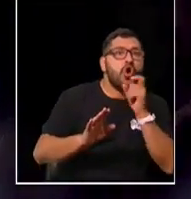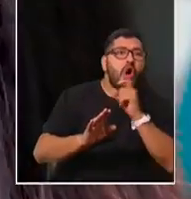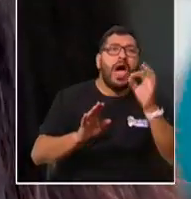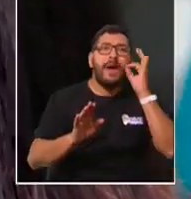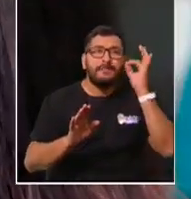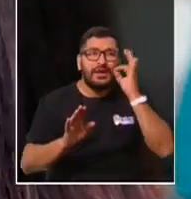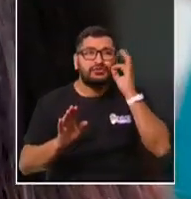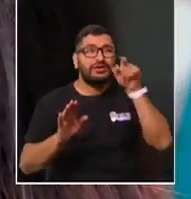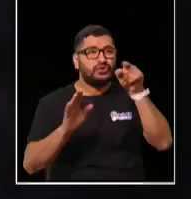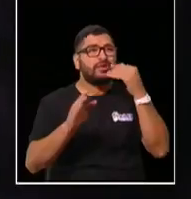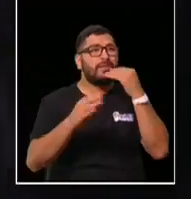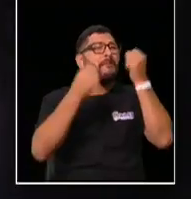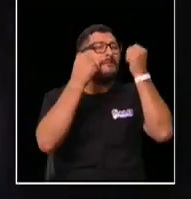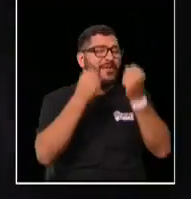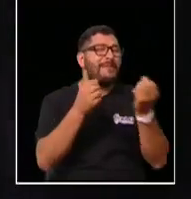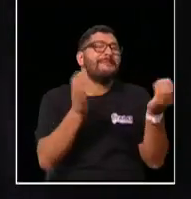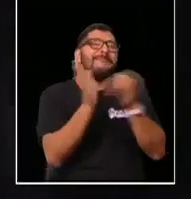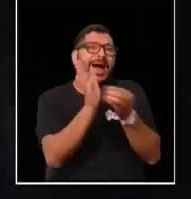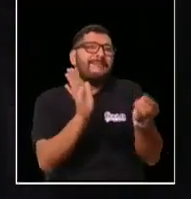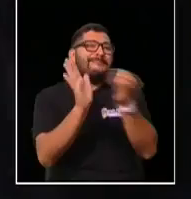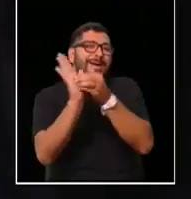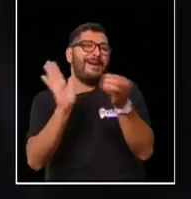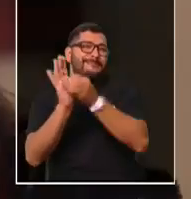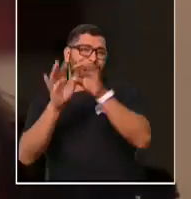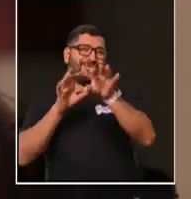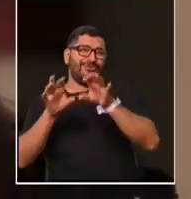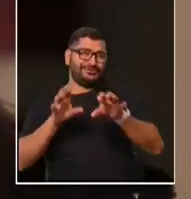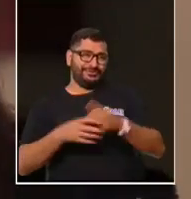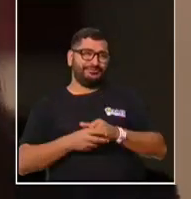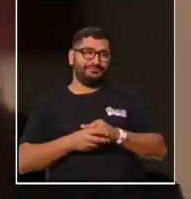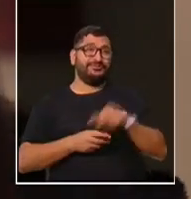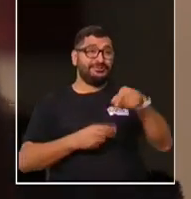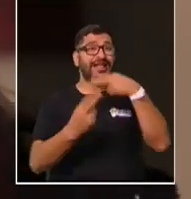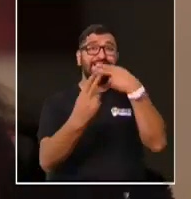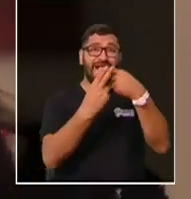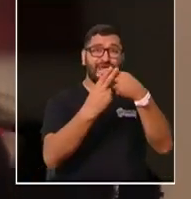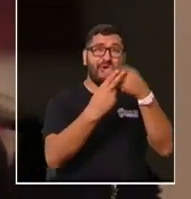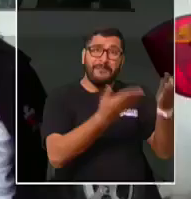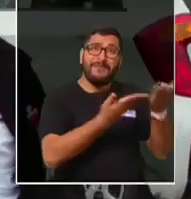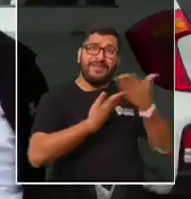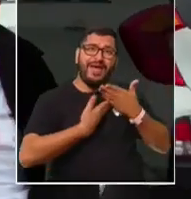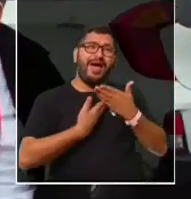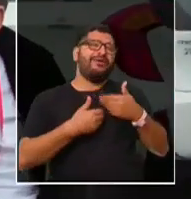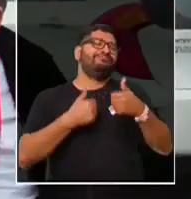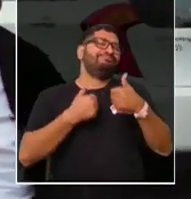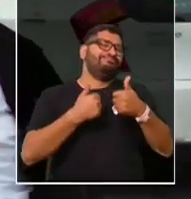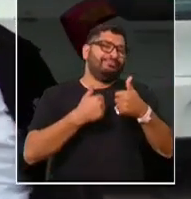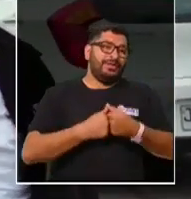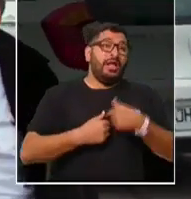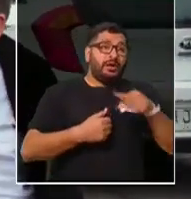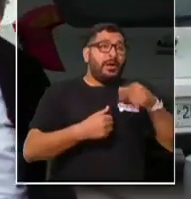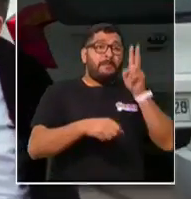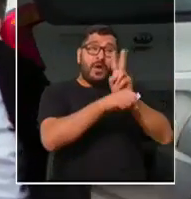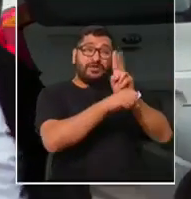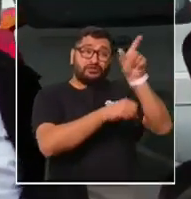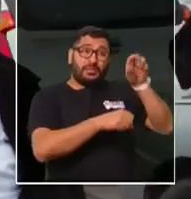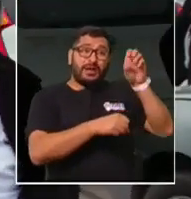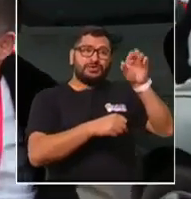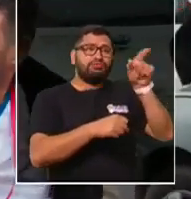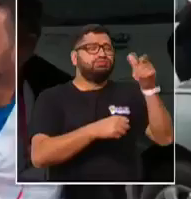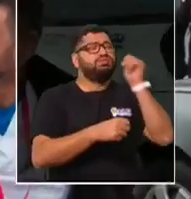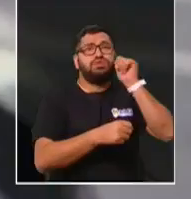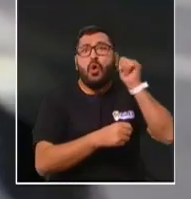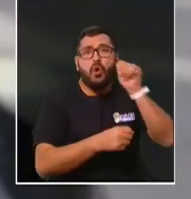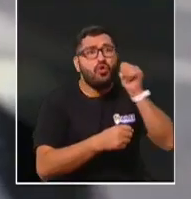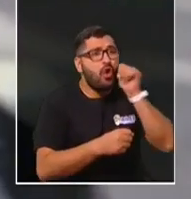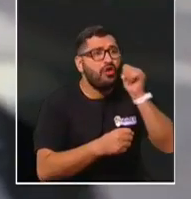cosas que yo no tenía idea que podíamos hacer, en Teletón las hacen. ¿Qué mejor profesor que Marcelo, que